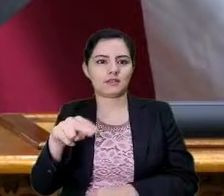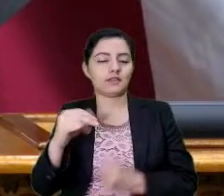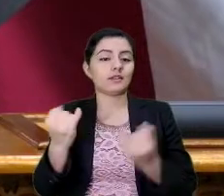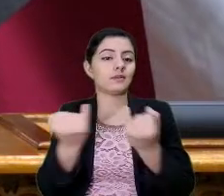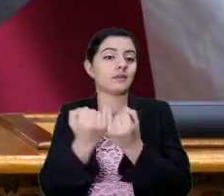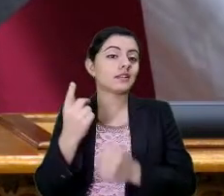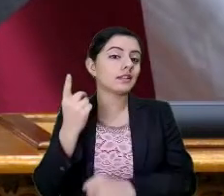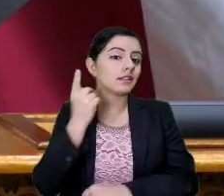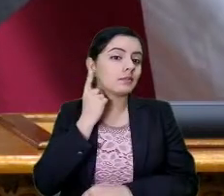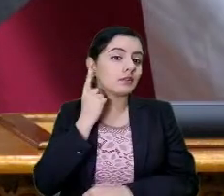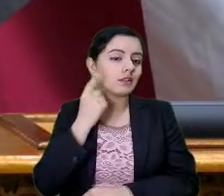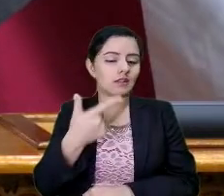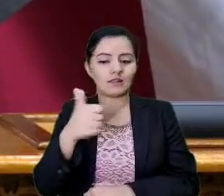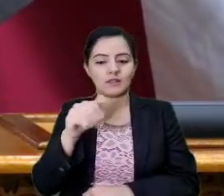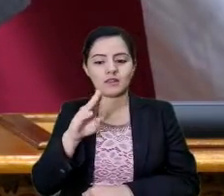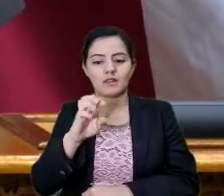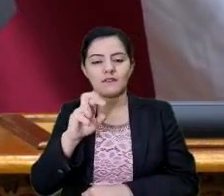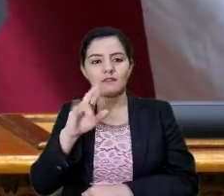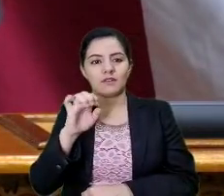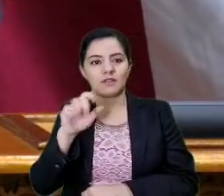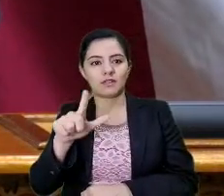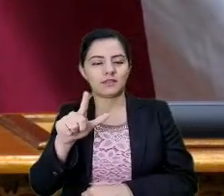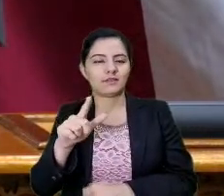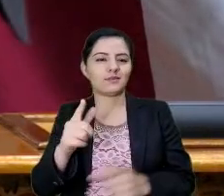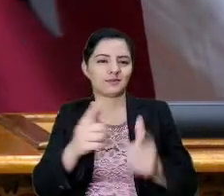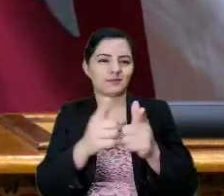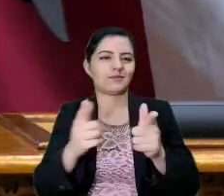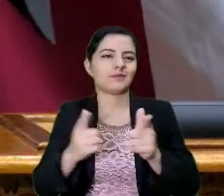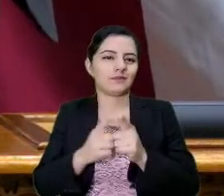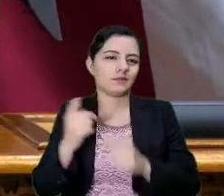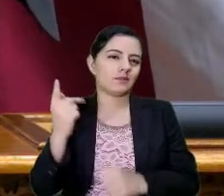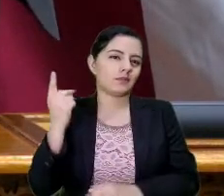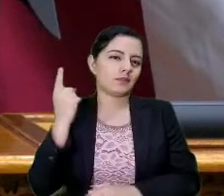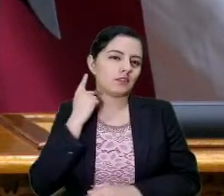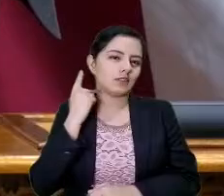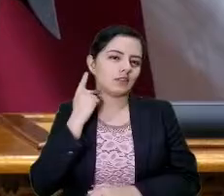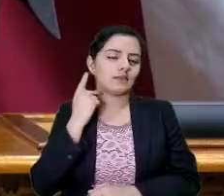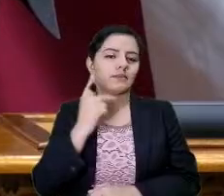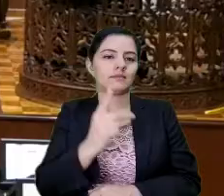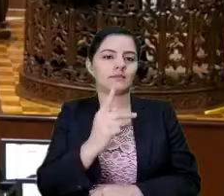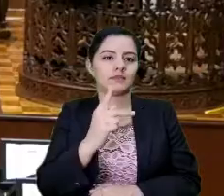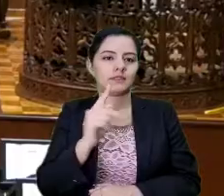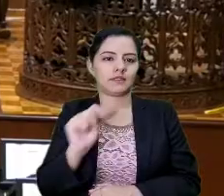Khalid Mohamed Báez, en nombre del Grupo Parlamentario del Partido del Trabajo.